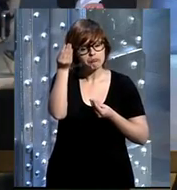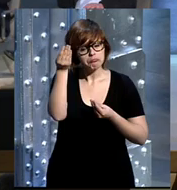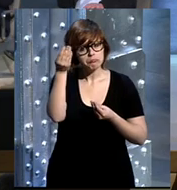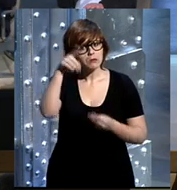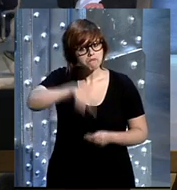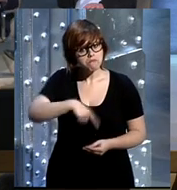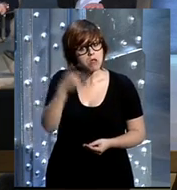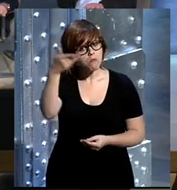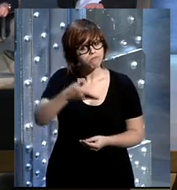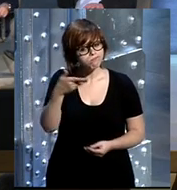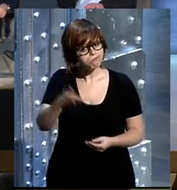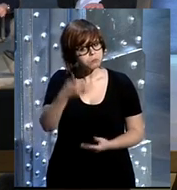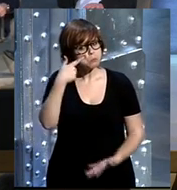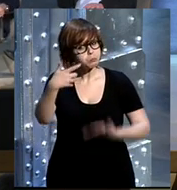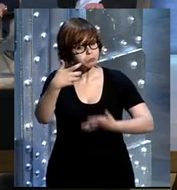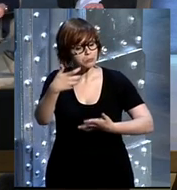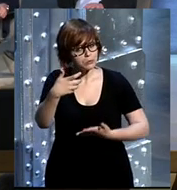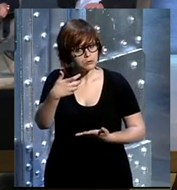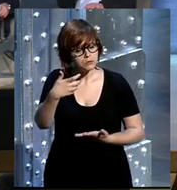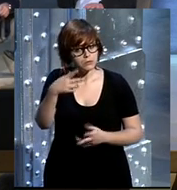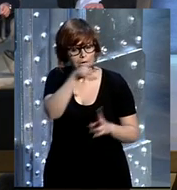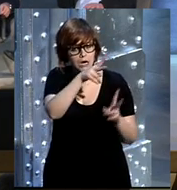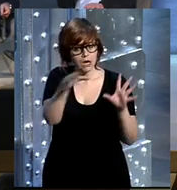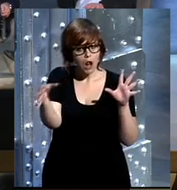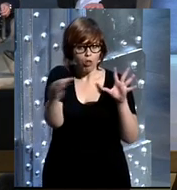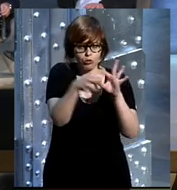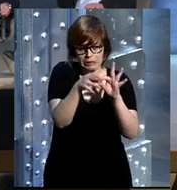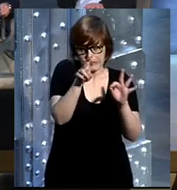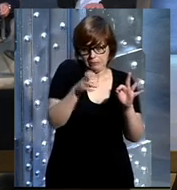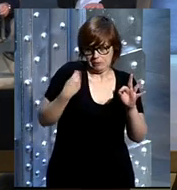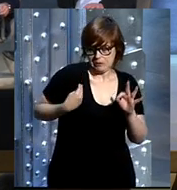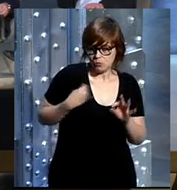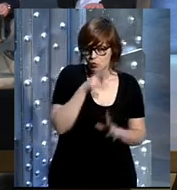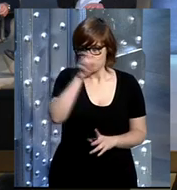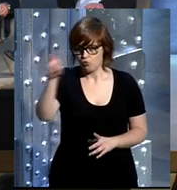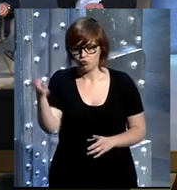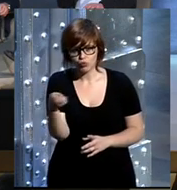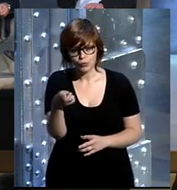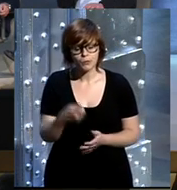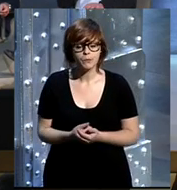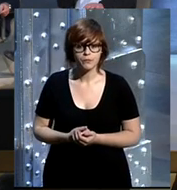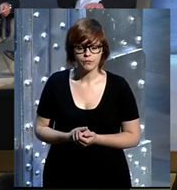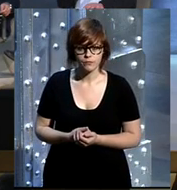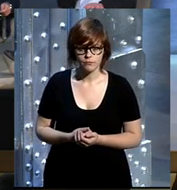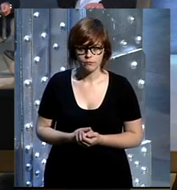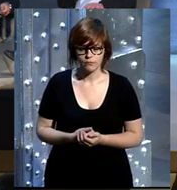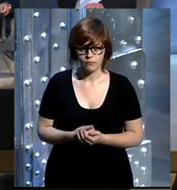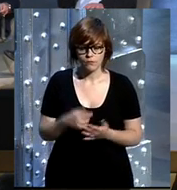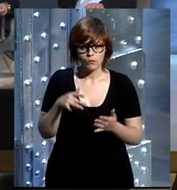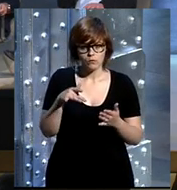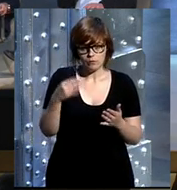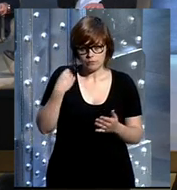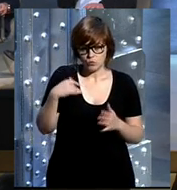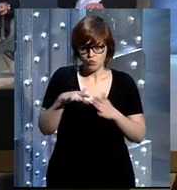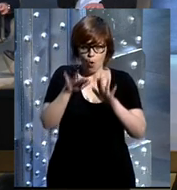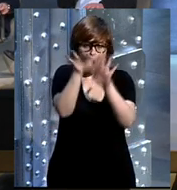también muy relevante en relación a este y otros temas. Dada la globalidad, no solo del mundo ya,